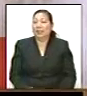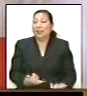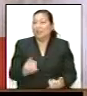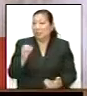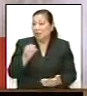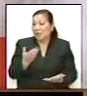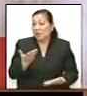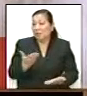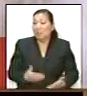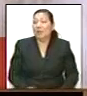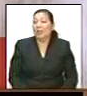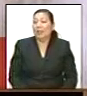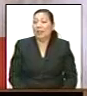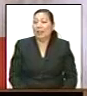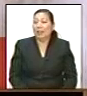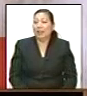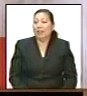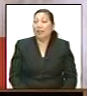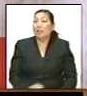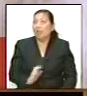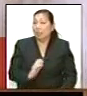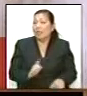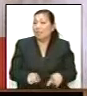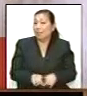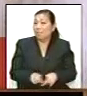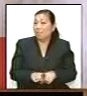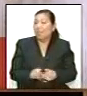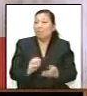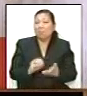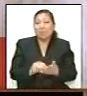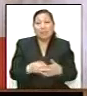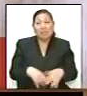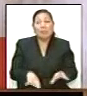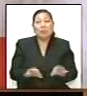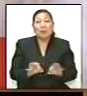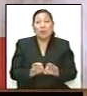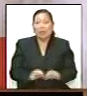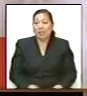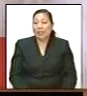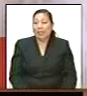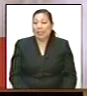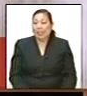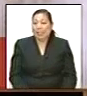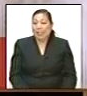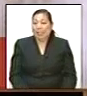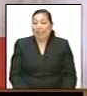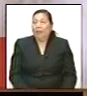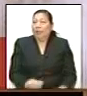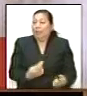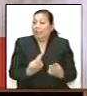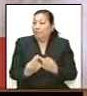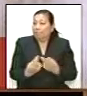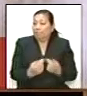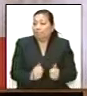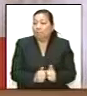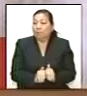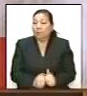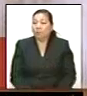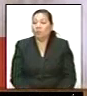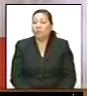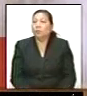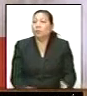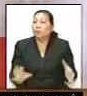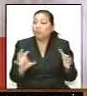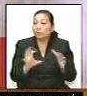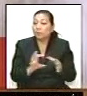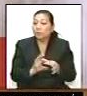oportunidad son también elementos muy importantes en el relacionamiento externo de la